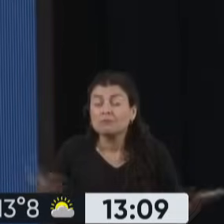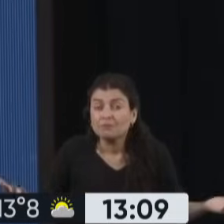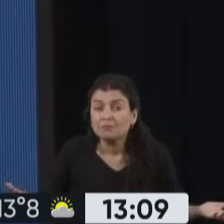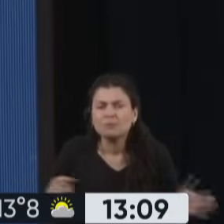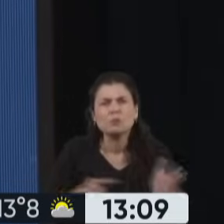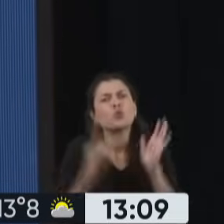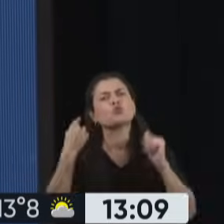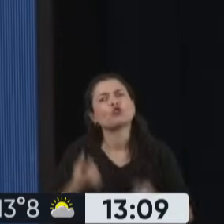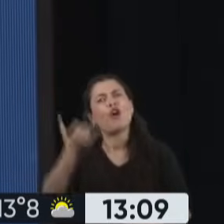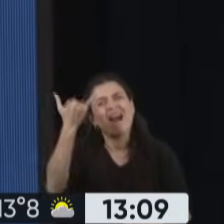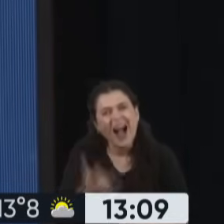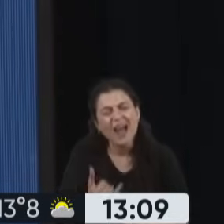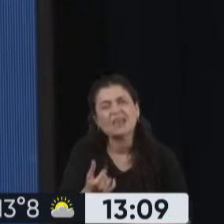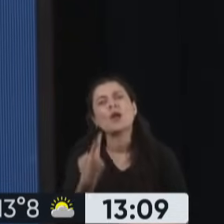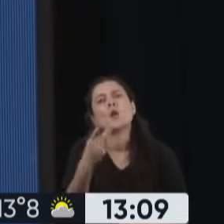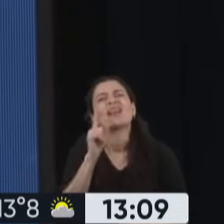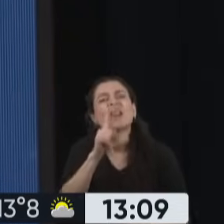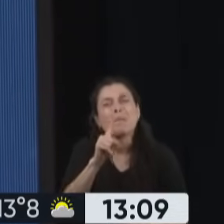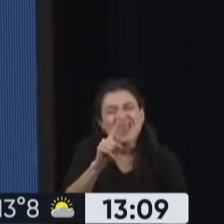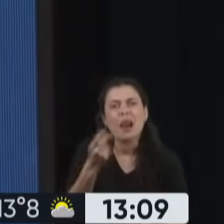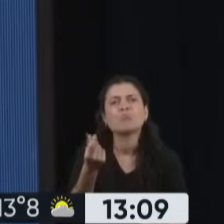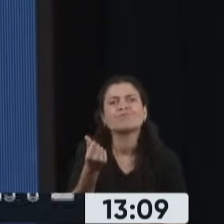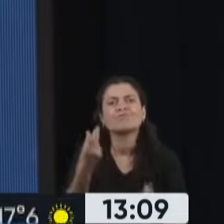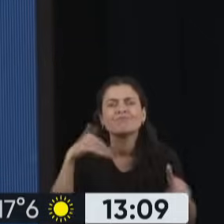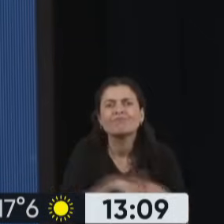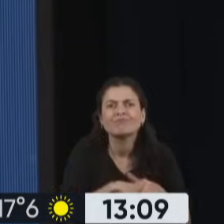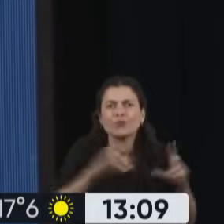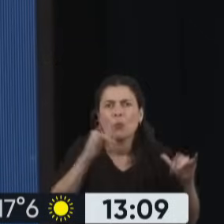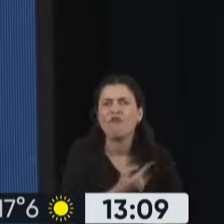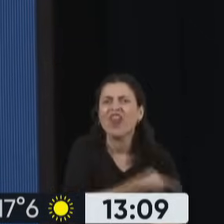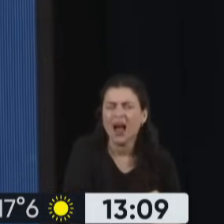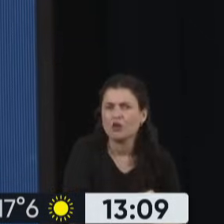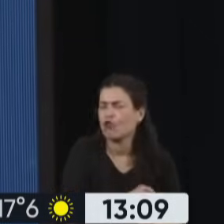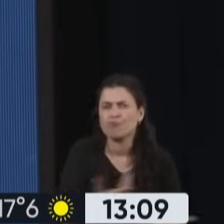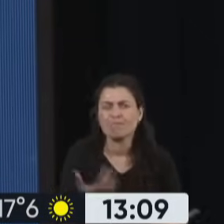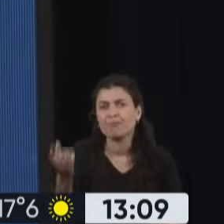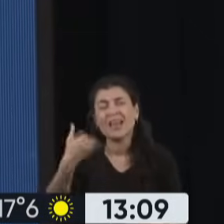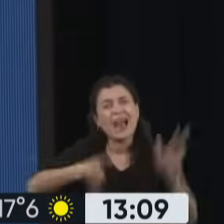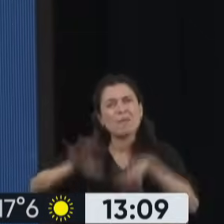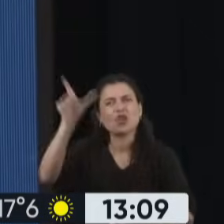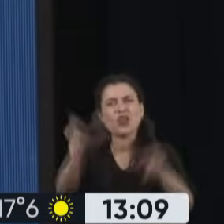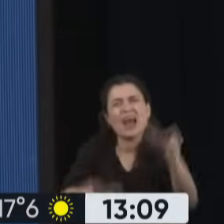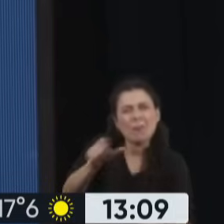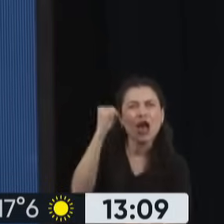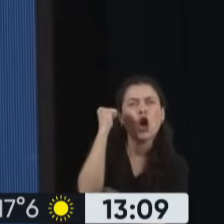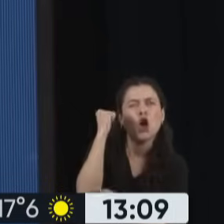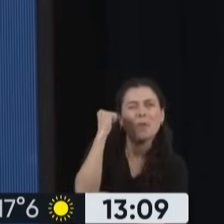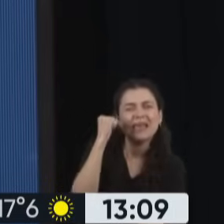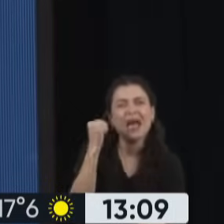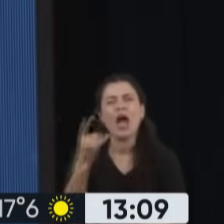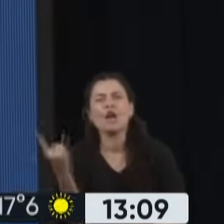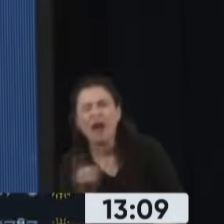Pero teníamos 20.000 cash. Y a contrasentido de lo que decían los econochantas y